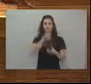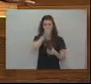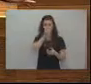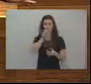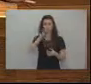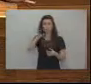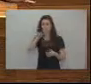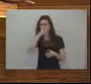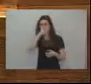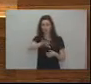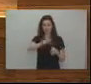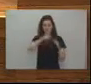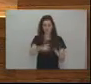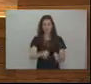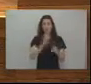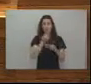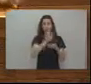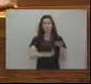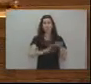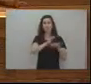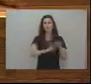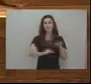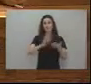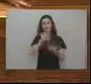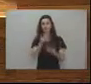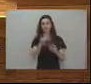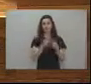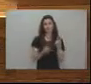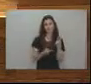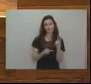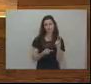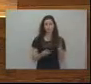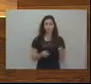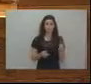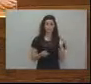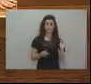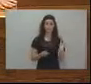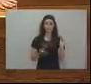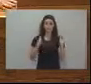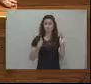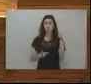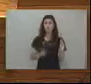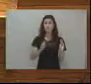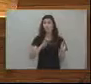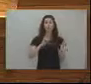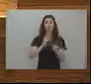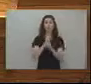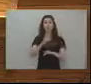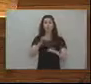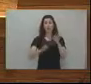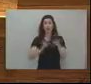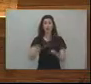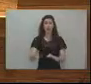terminó denunciando. Hizo 2 informes. El primero es el que ha impulsado la Fiscalía Anticorrupción tras una denuncia